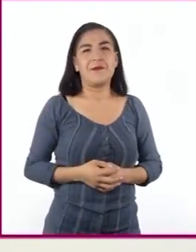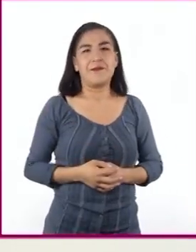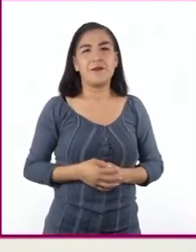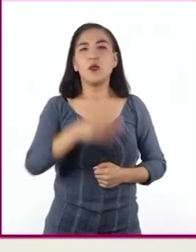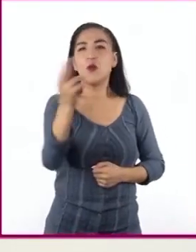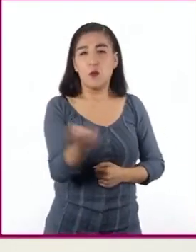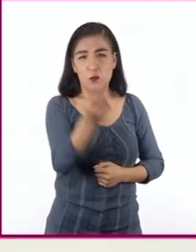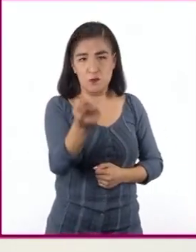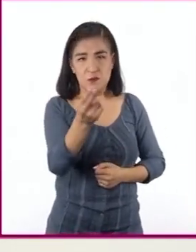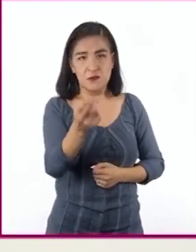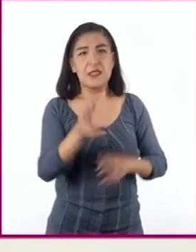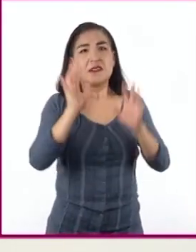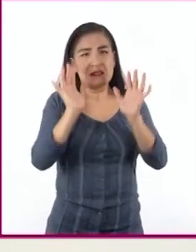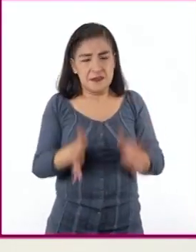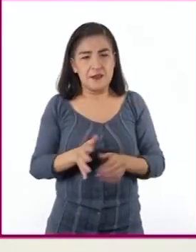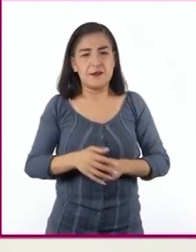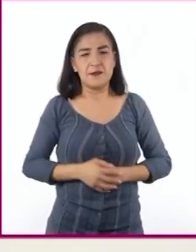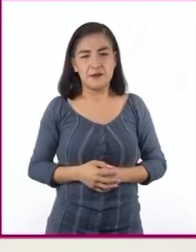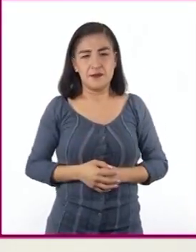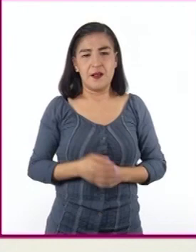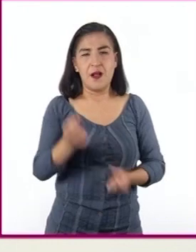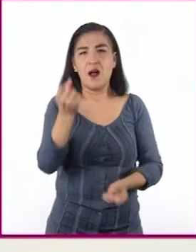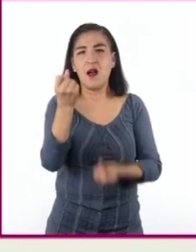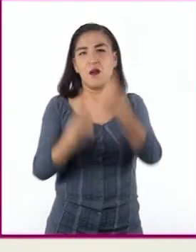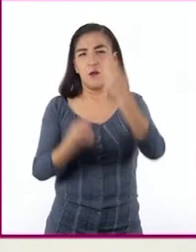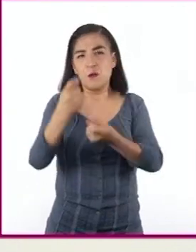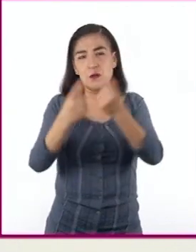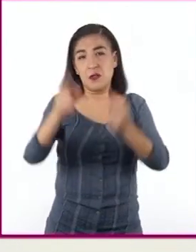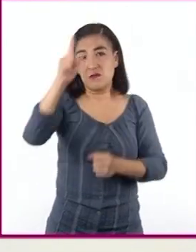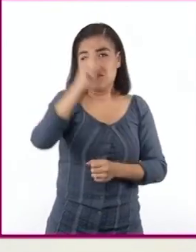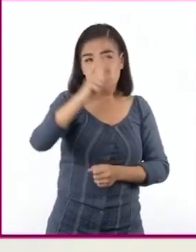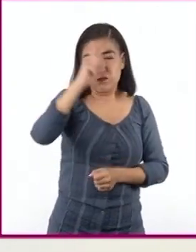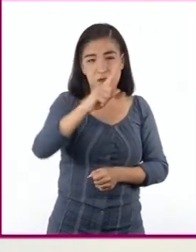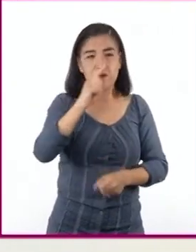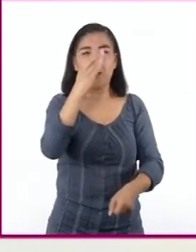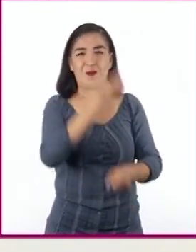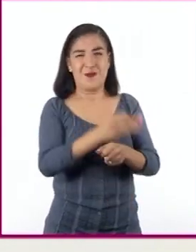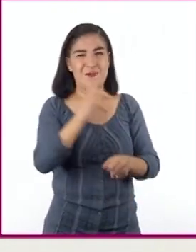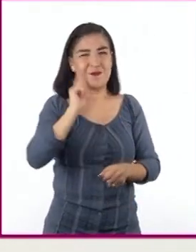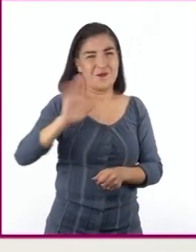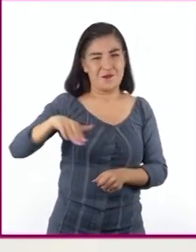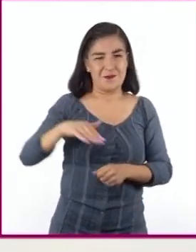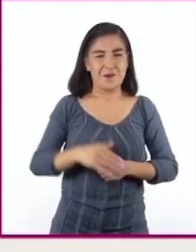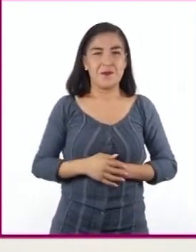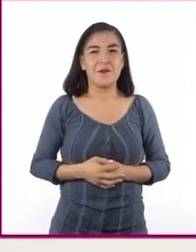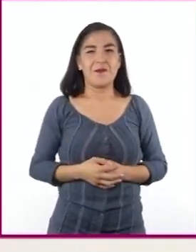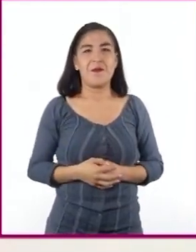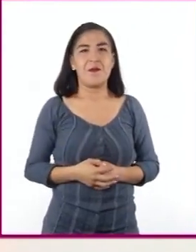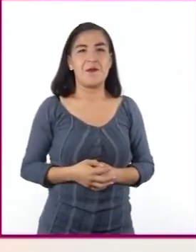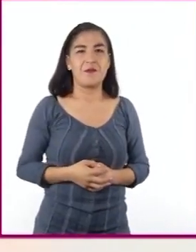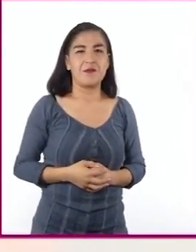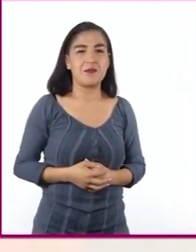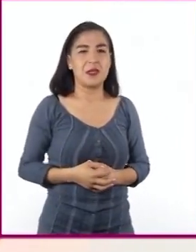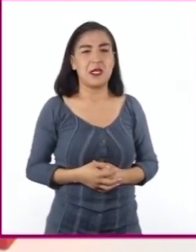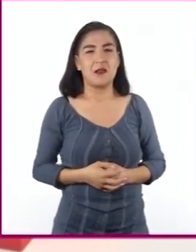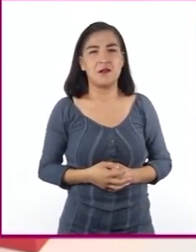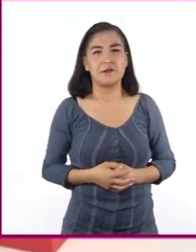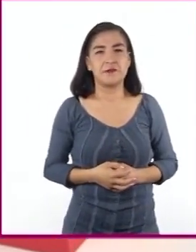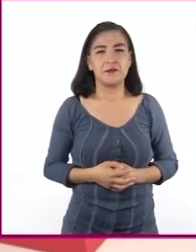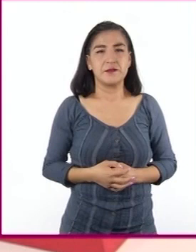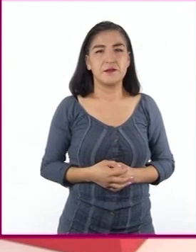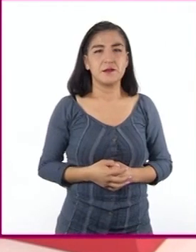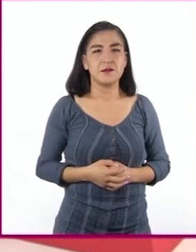¿Ustedes han empleado alguna de las recomendaciones que les compartió la maestra Verónica?